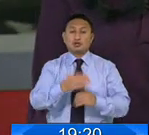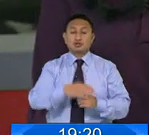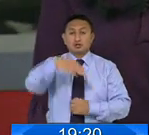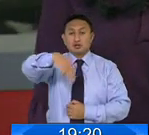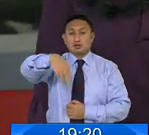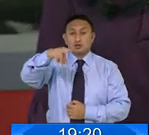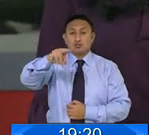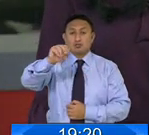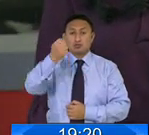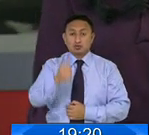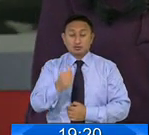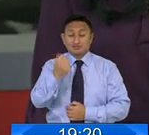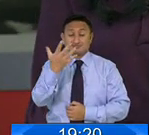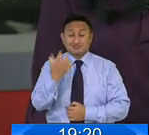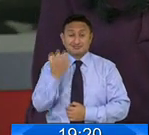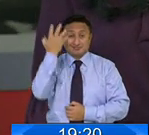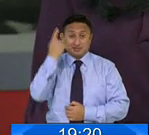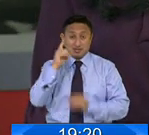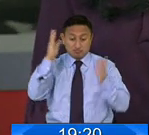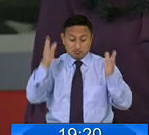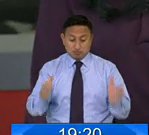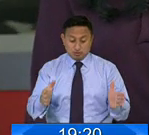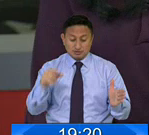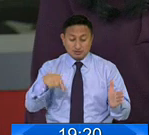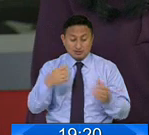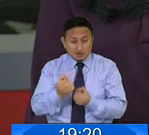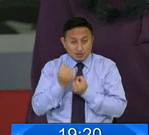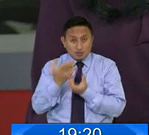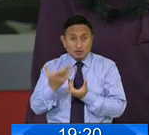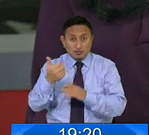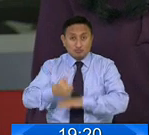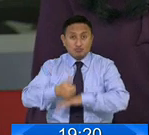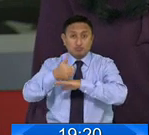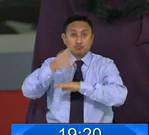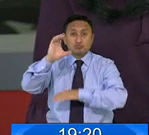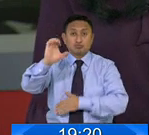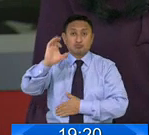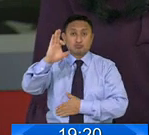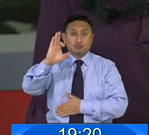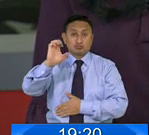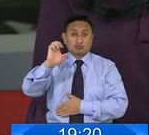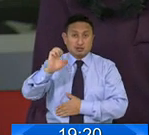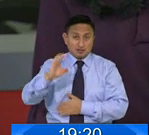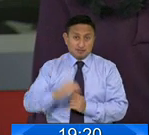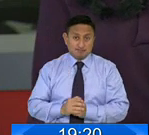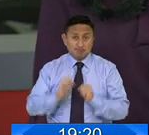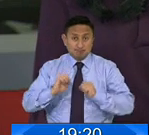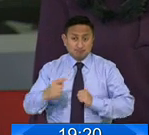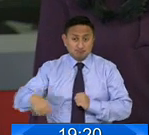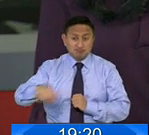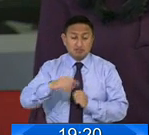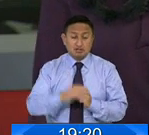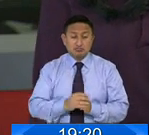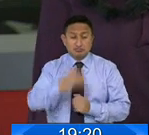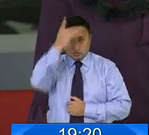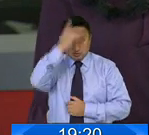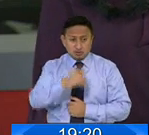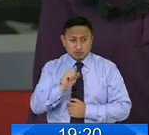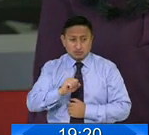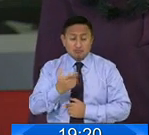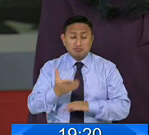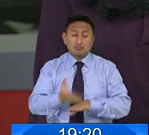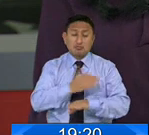Muñoz tiene un plazo de 15 días para presentar un informe al Tribunal Contencioso Electoral que definirá su postura sobre el